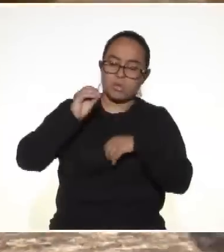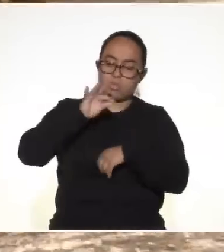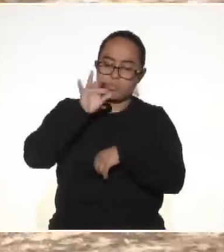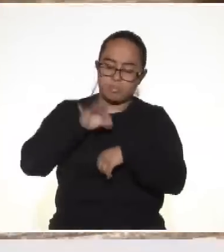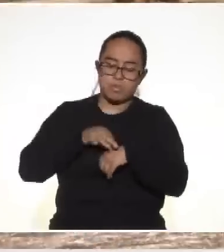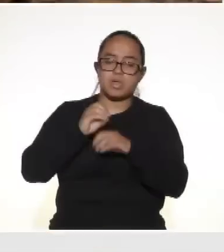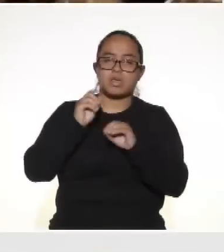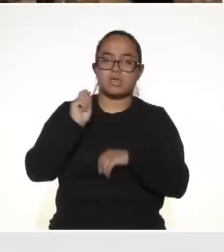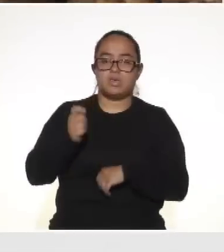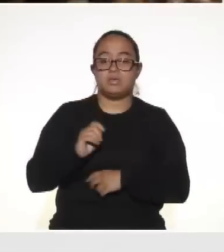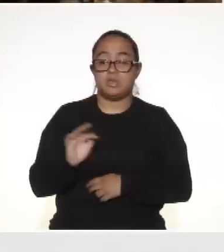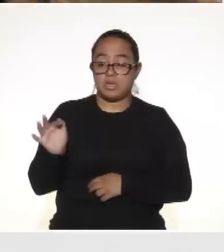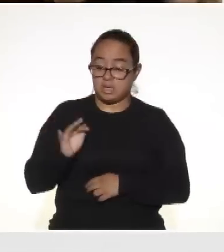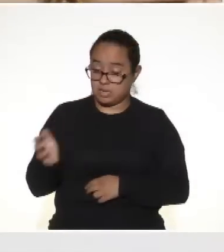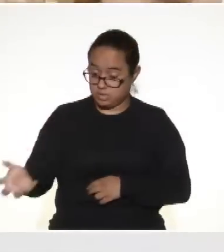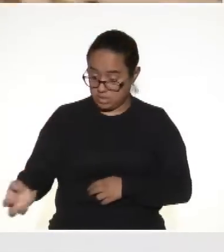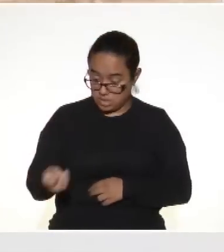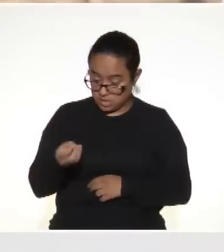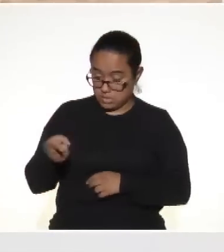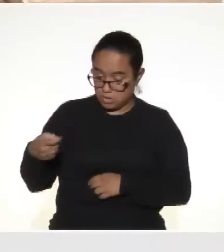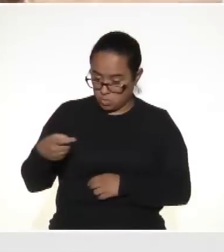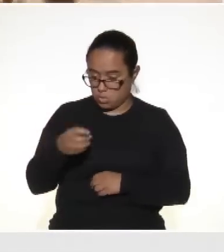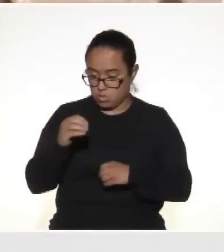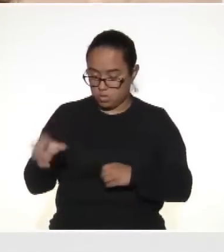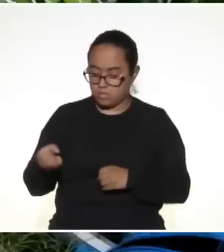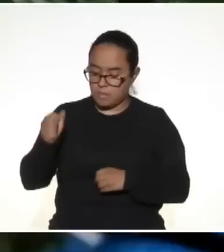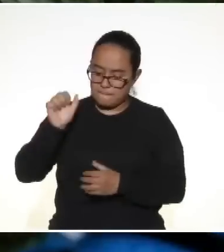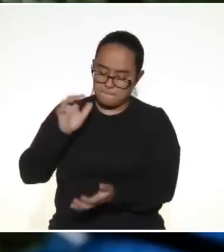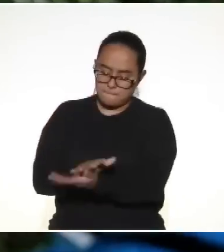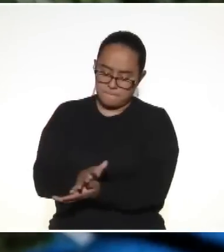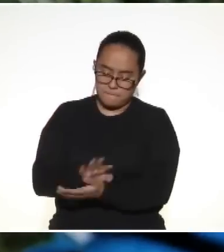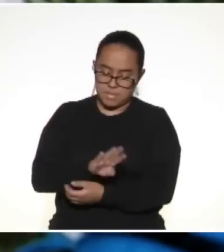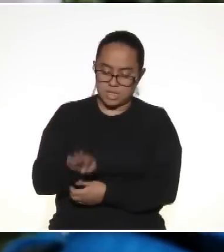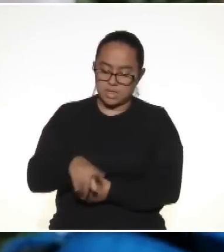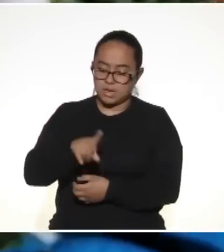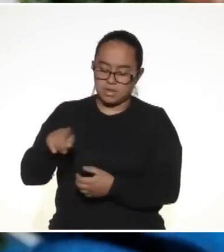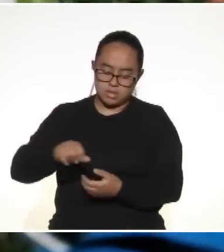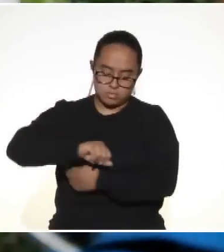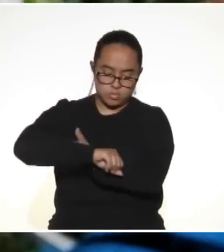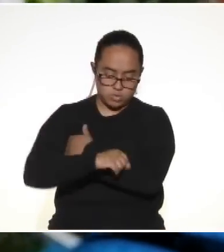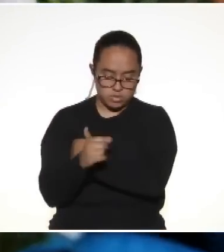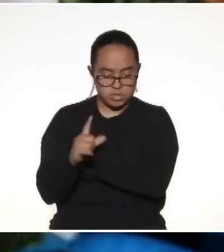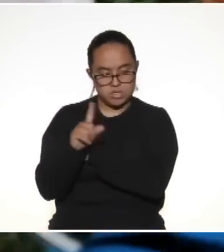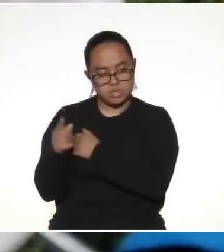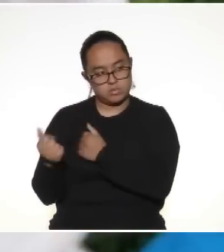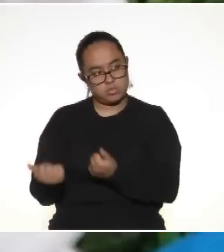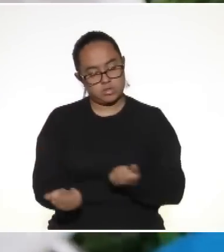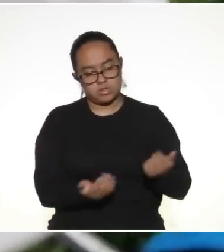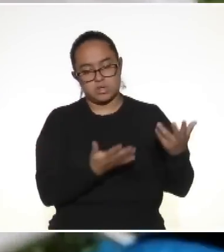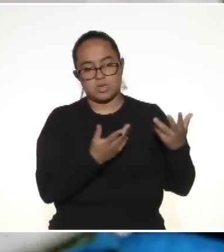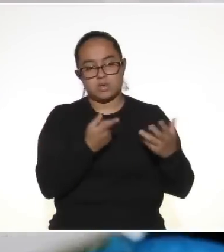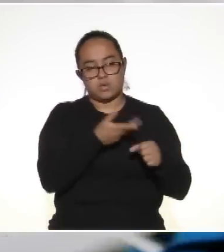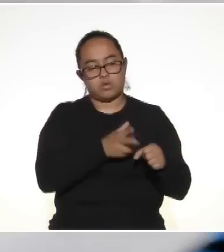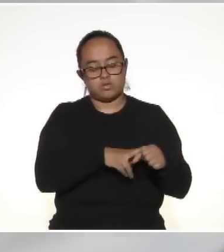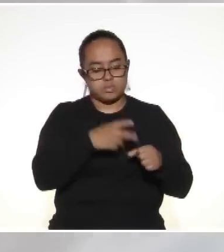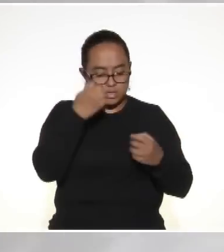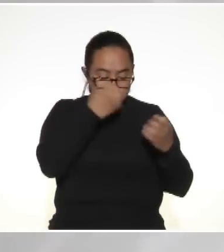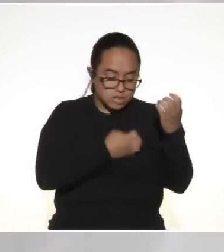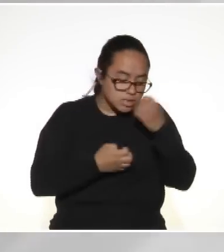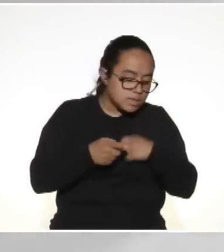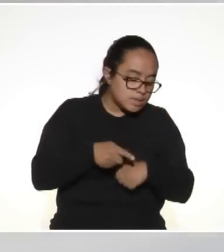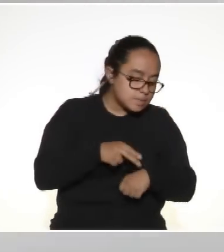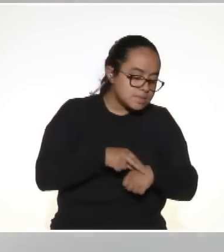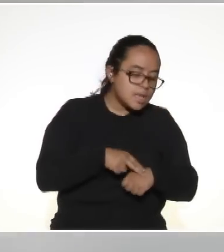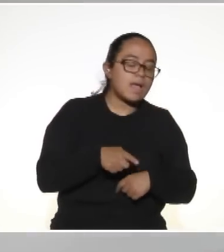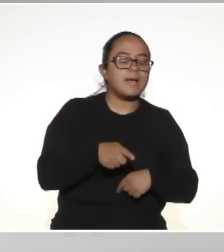si se tiene al insecto a la mano, lo que pueden hacer es matarlo y después guardarlo para trasladarlo de igual manera al hospital y así los